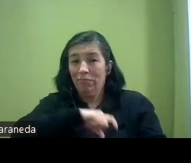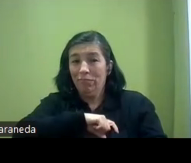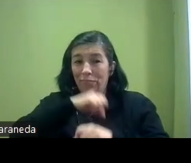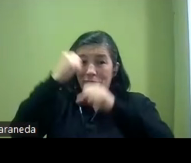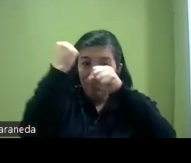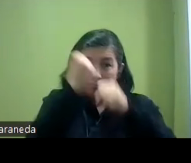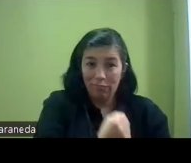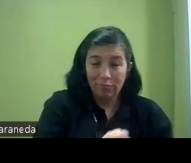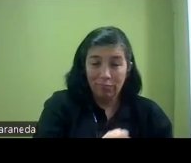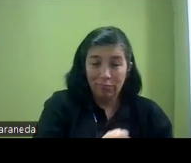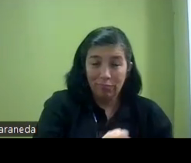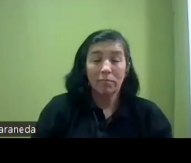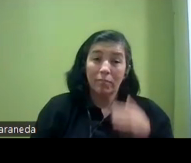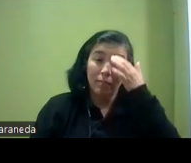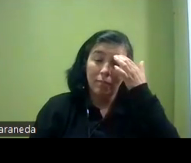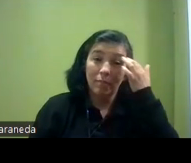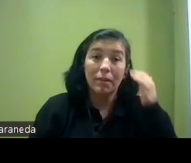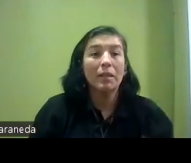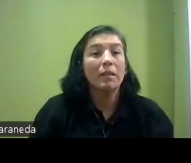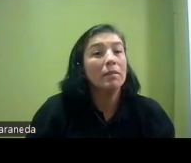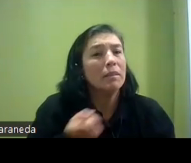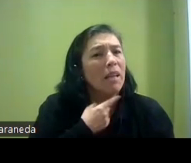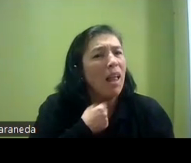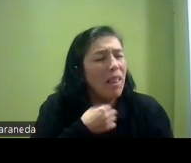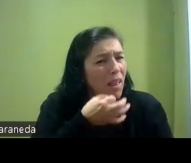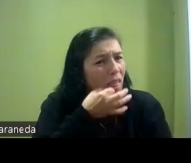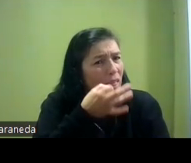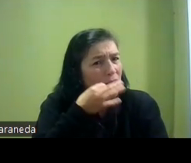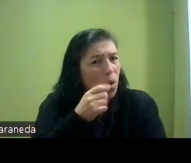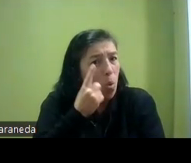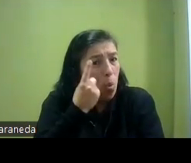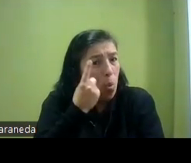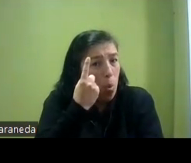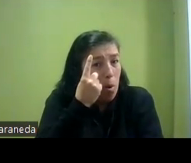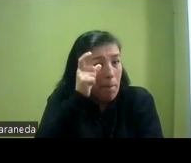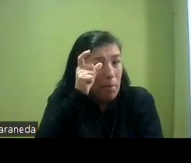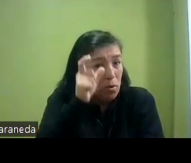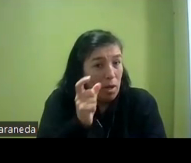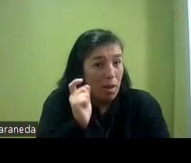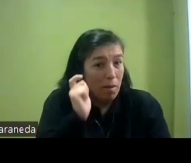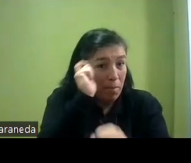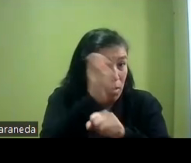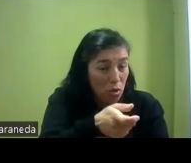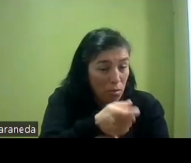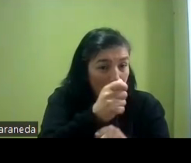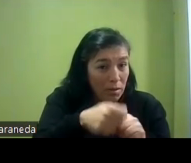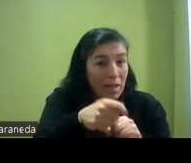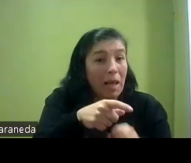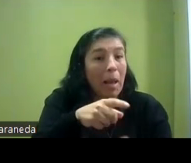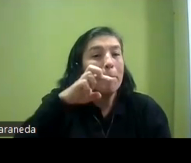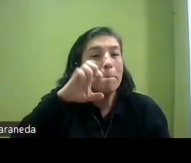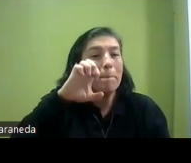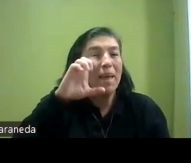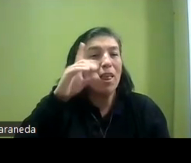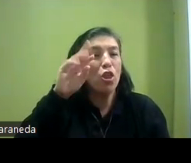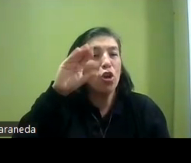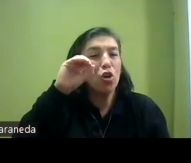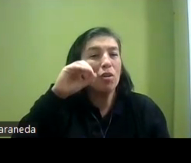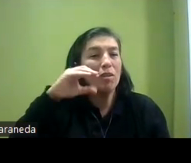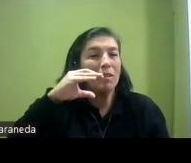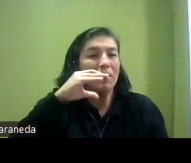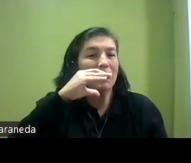Es interesante que aquí se habla de que un pescador, que sería Pedro Chaco, tiene entonces,